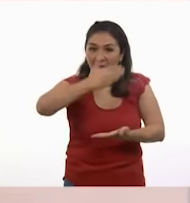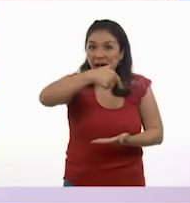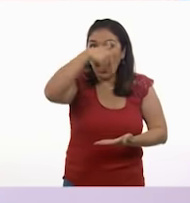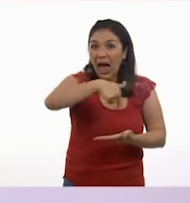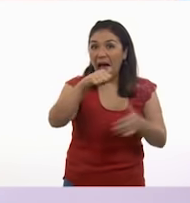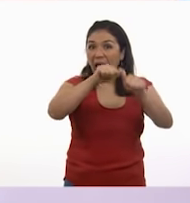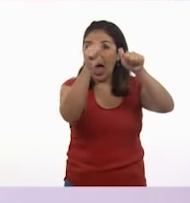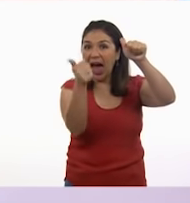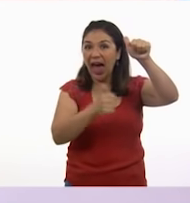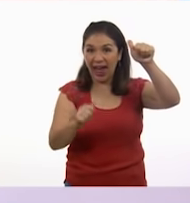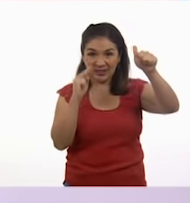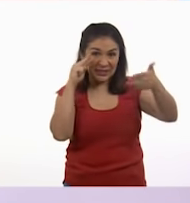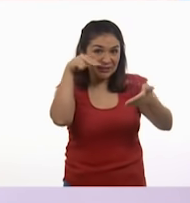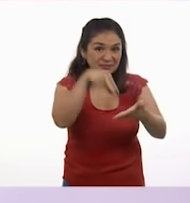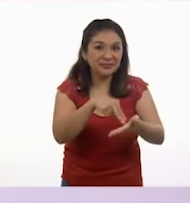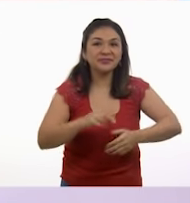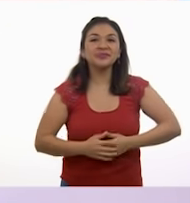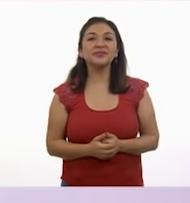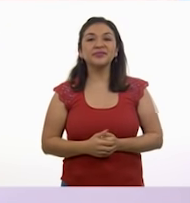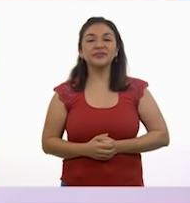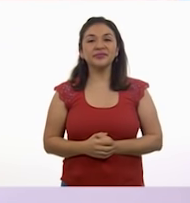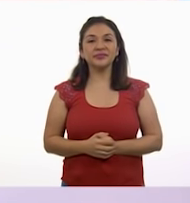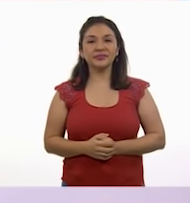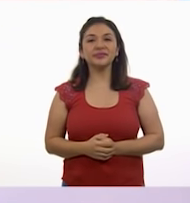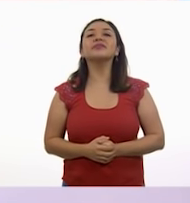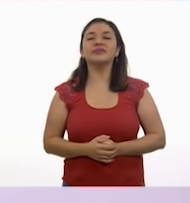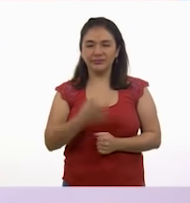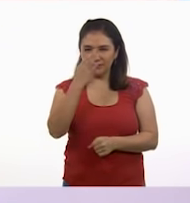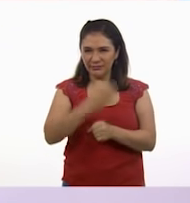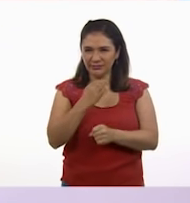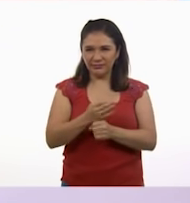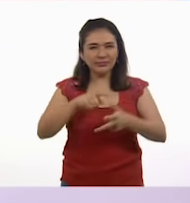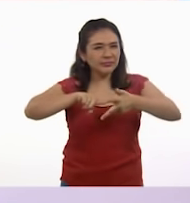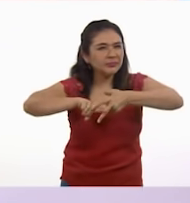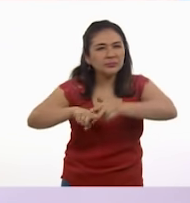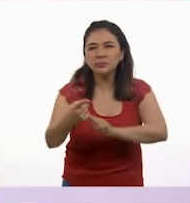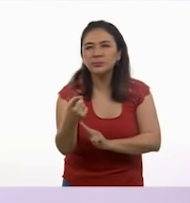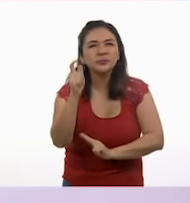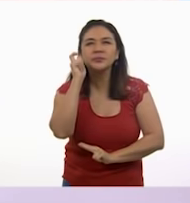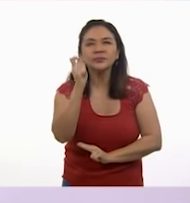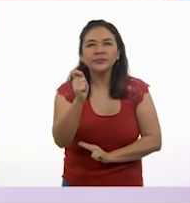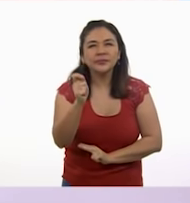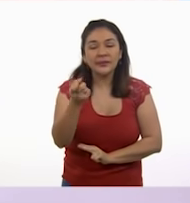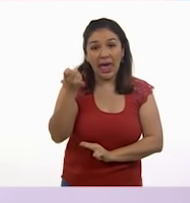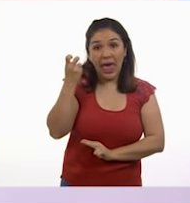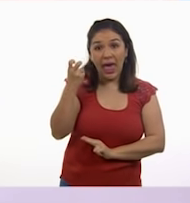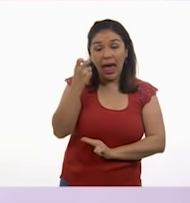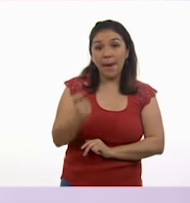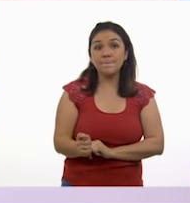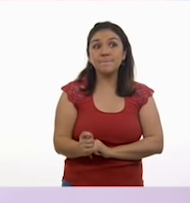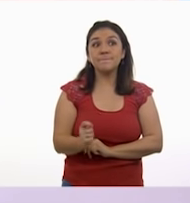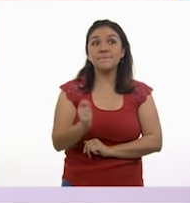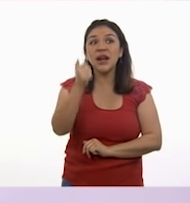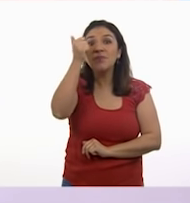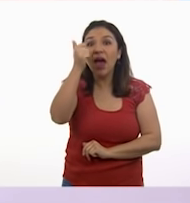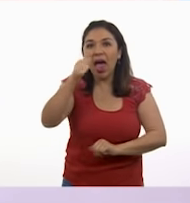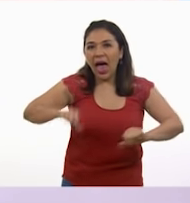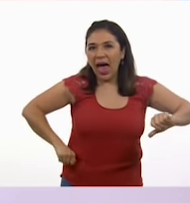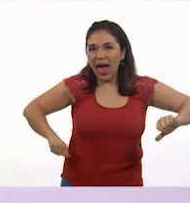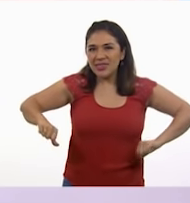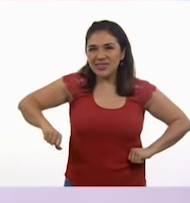esta es la caja del arte y vamos a iniciar con esta primera parte de la